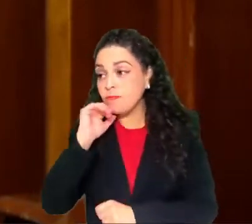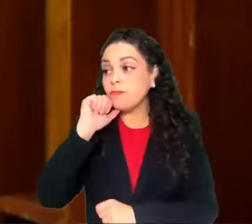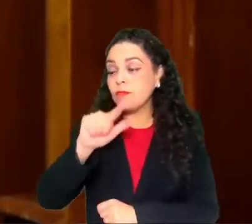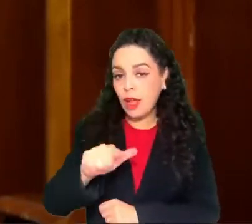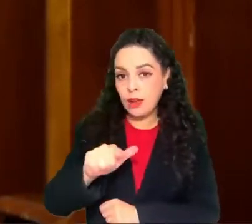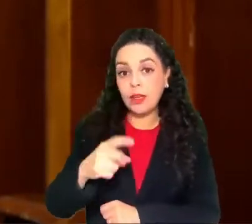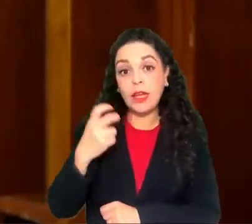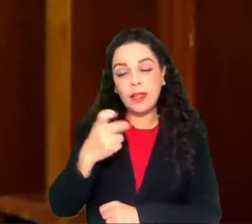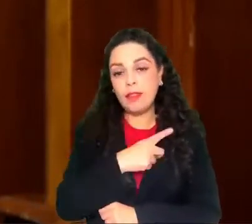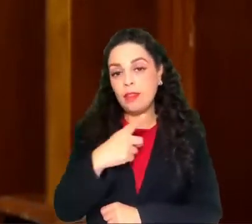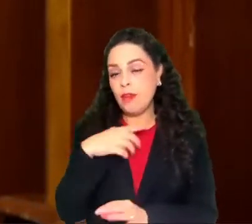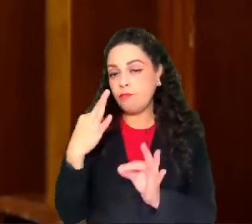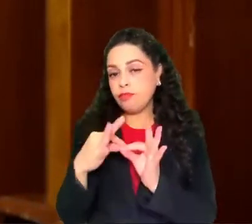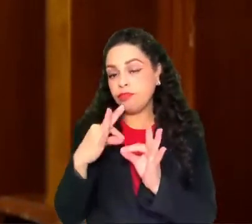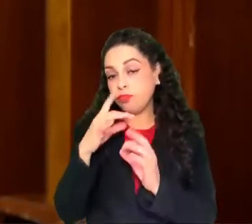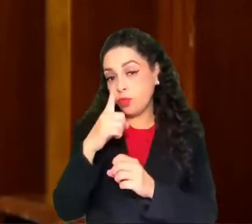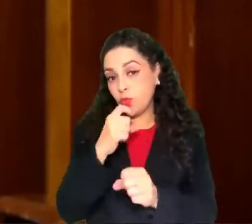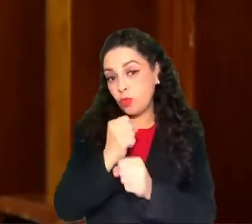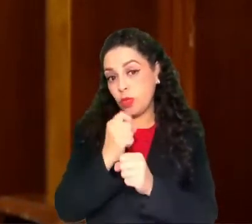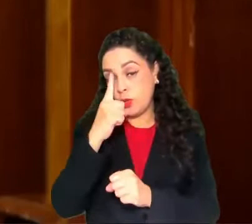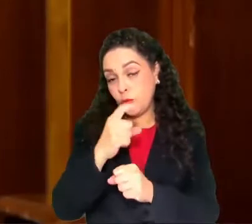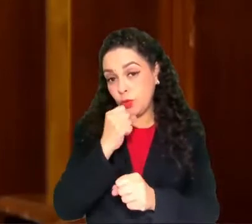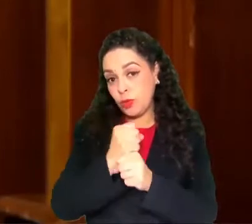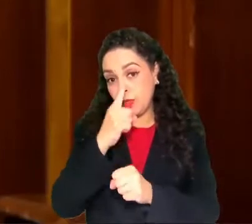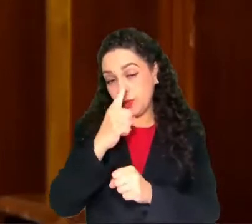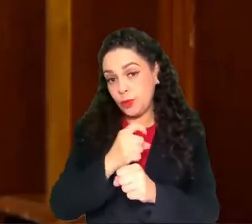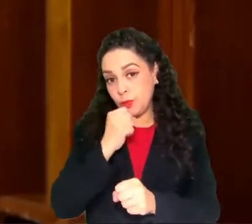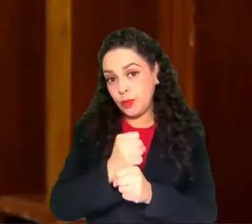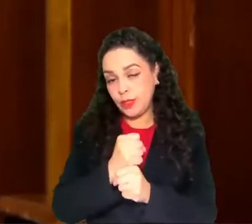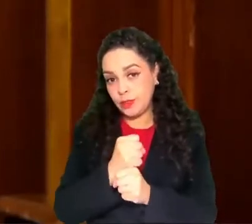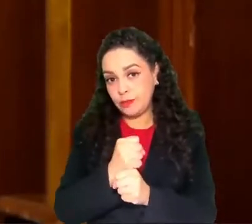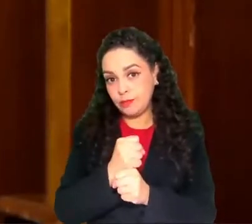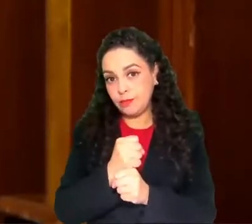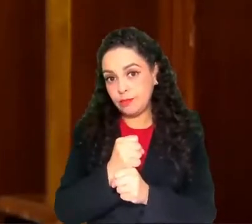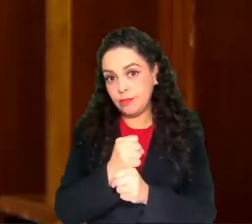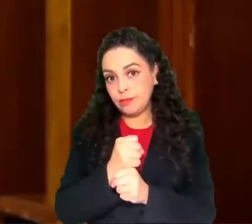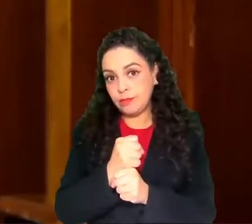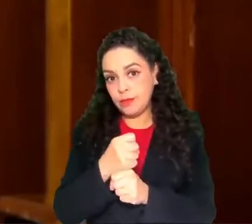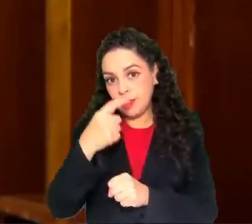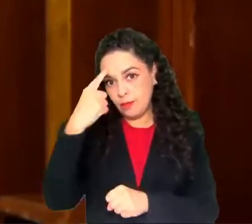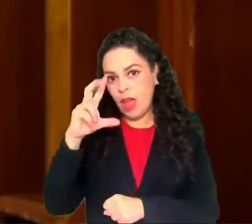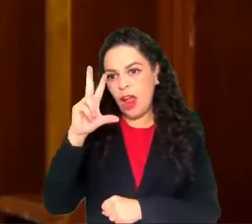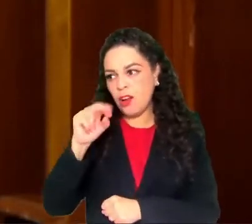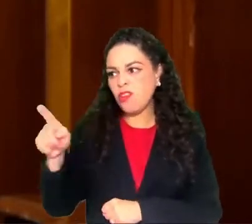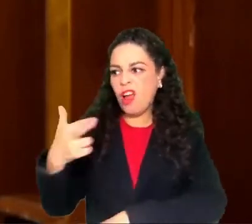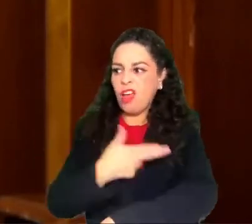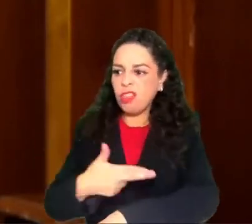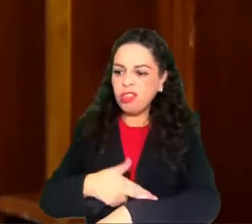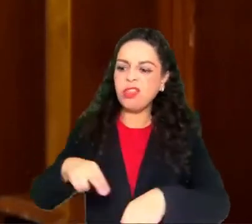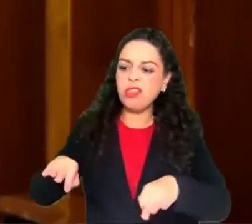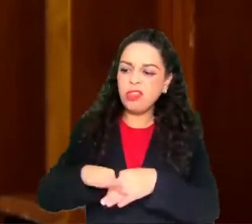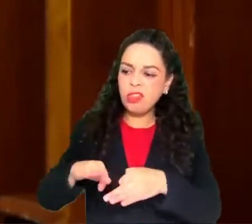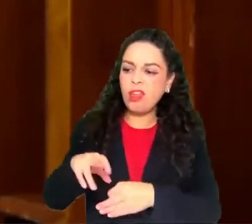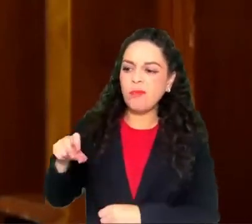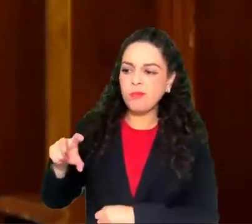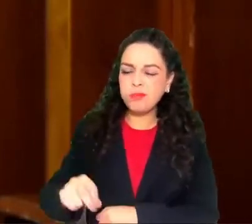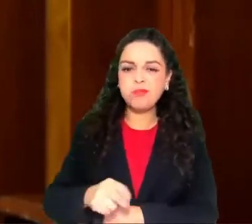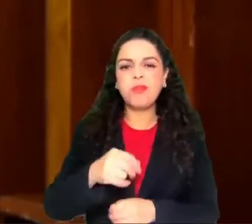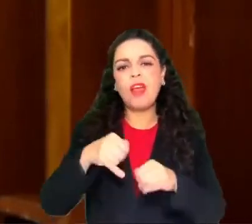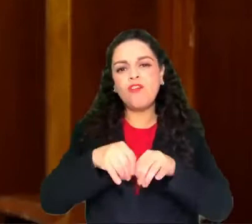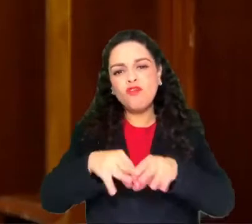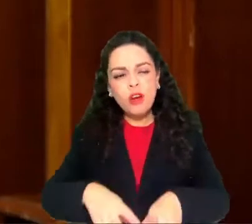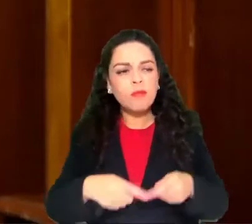asimismo se propone que se establezca no el mismo numeral que contiene la designación porque en dicho numeral se